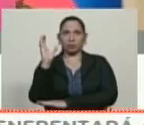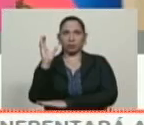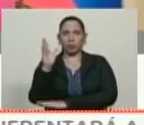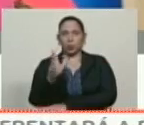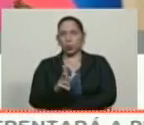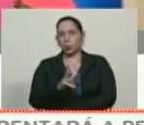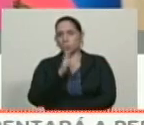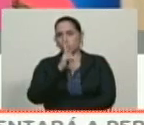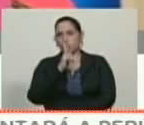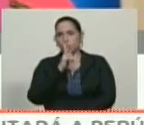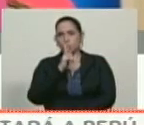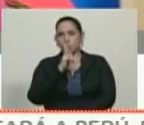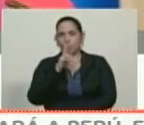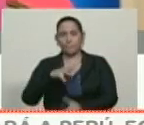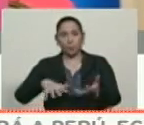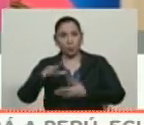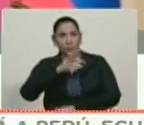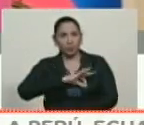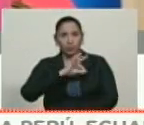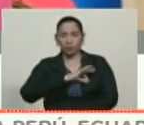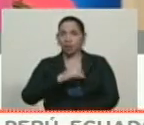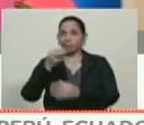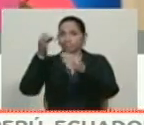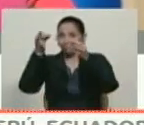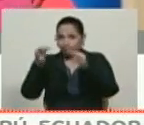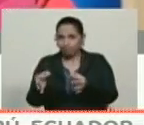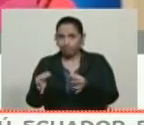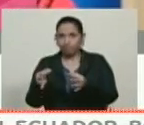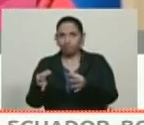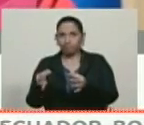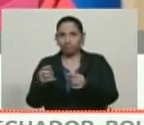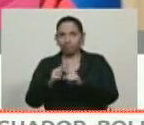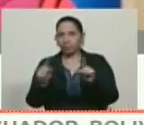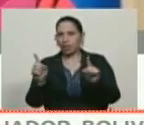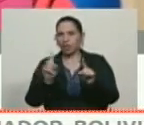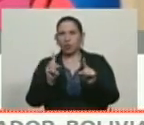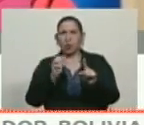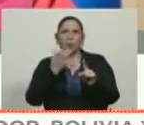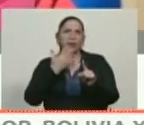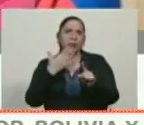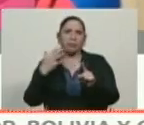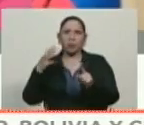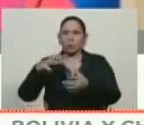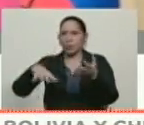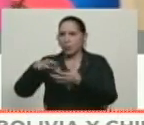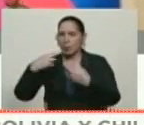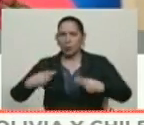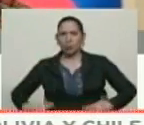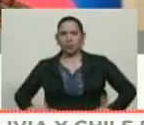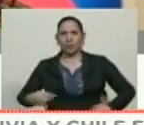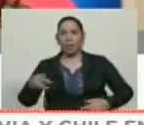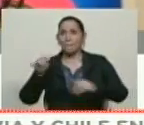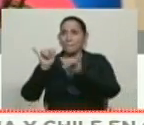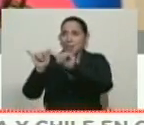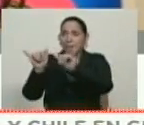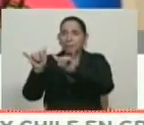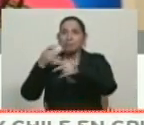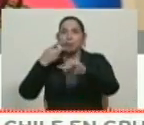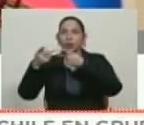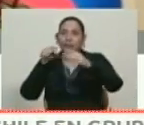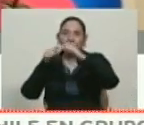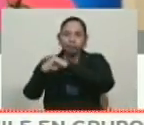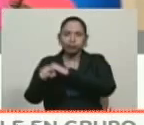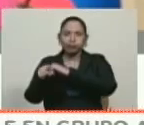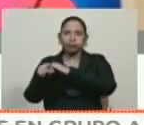terrible. Problemas sociales reales, pero no derivados de una crisis humanitaria, sino derivados de las políticas del